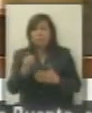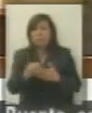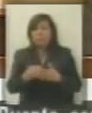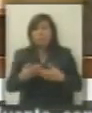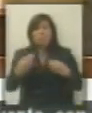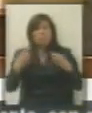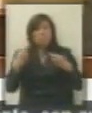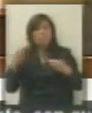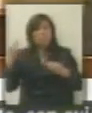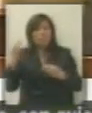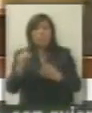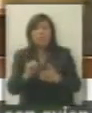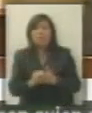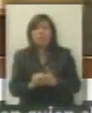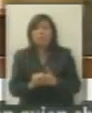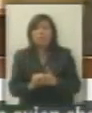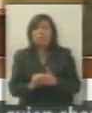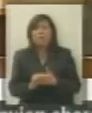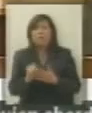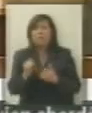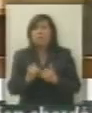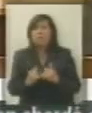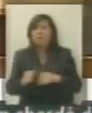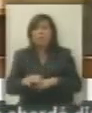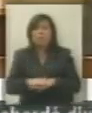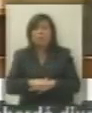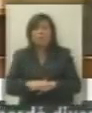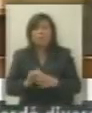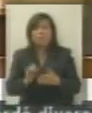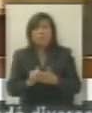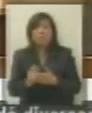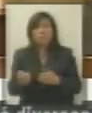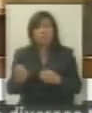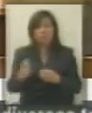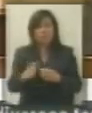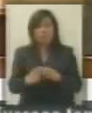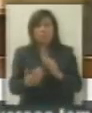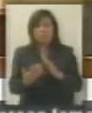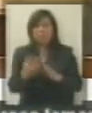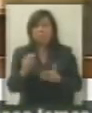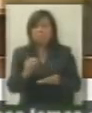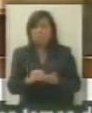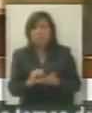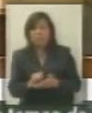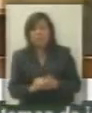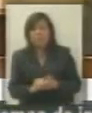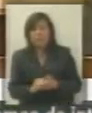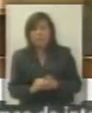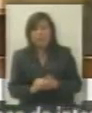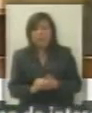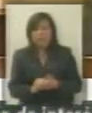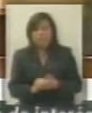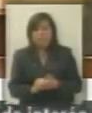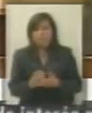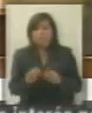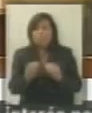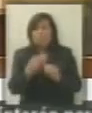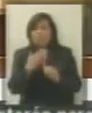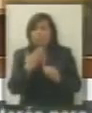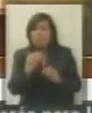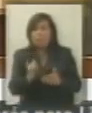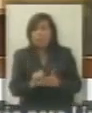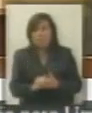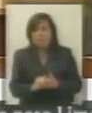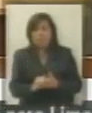carrera pública magisterial y a fin de la gestión esperamos incorporar 15.000 más. Se logró mejorar la